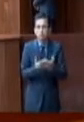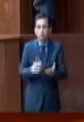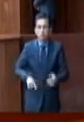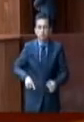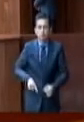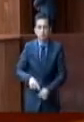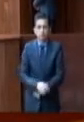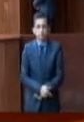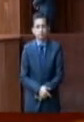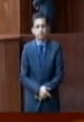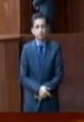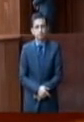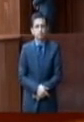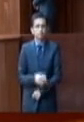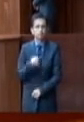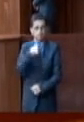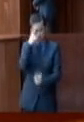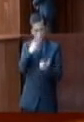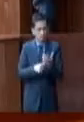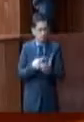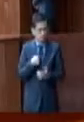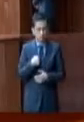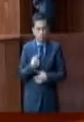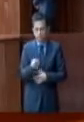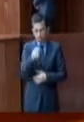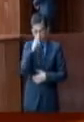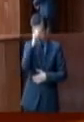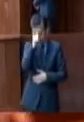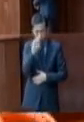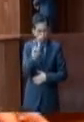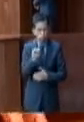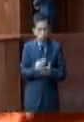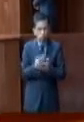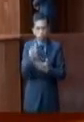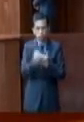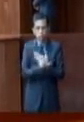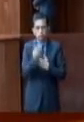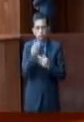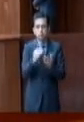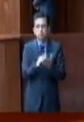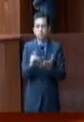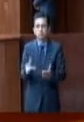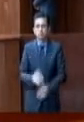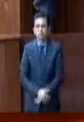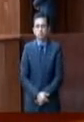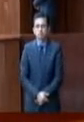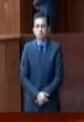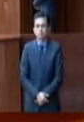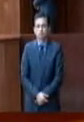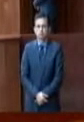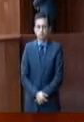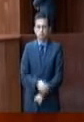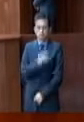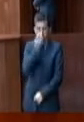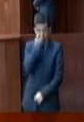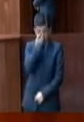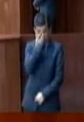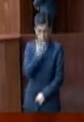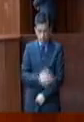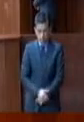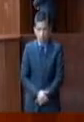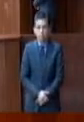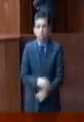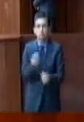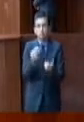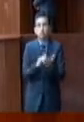manera que estoy estoy de acuerdo con con el proyecto propuesto muchas gracias muchas gracias